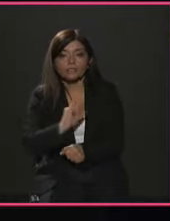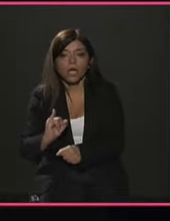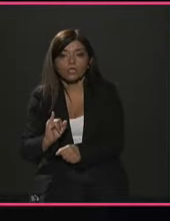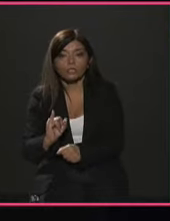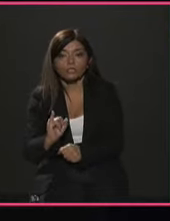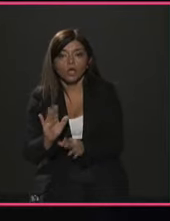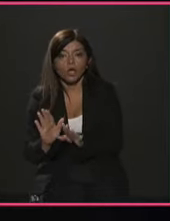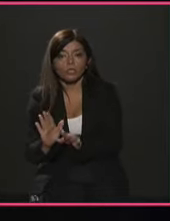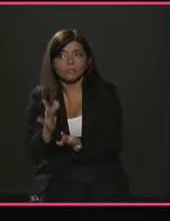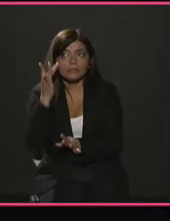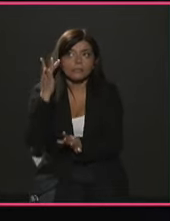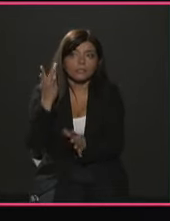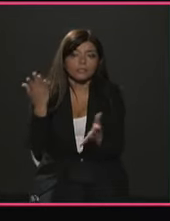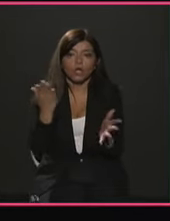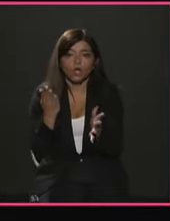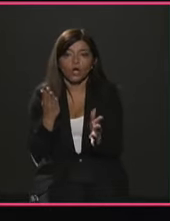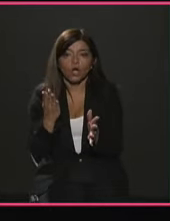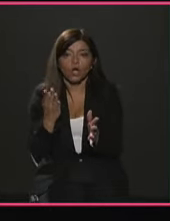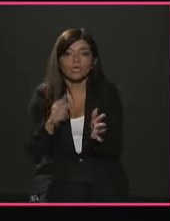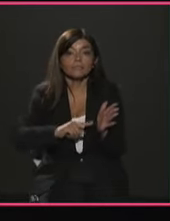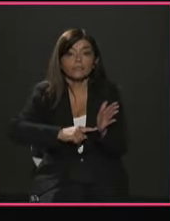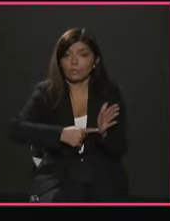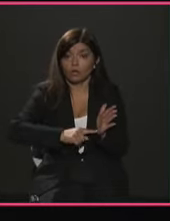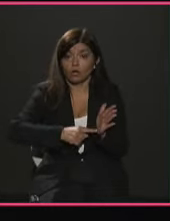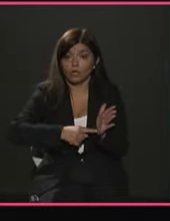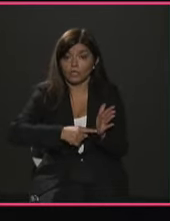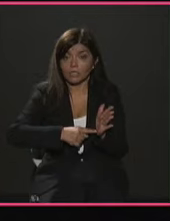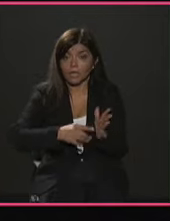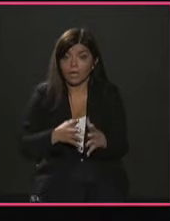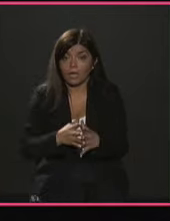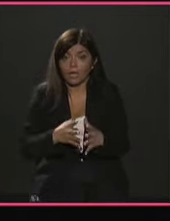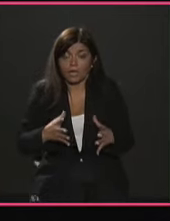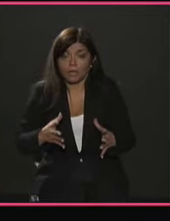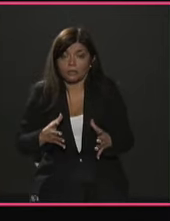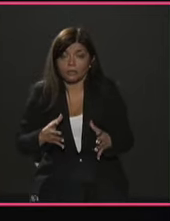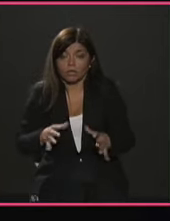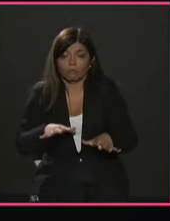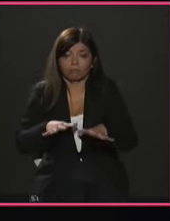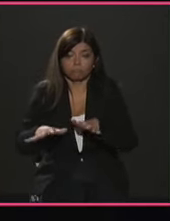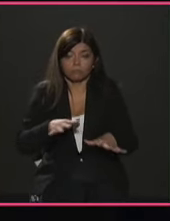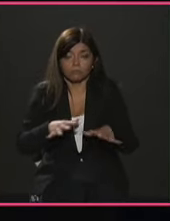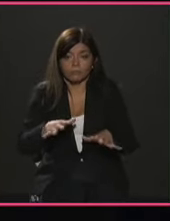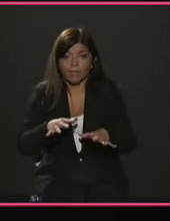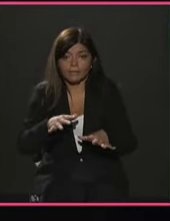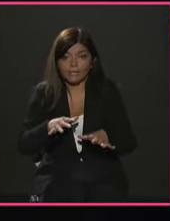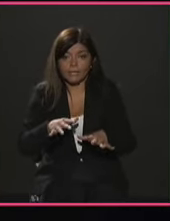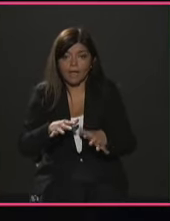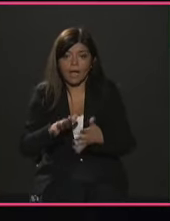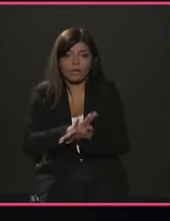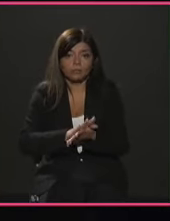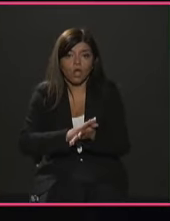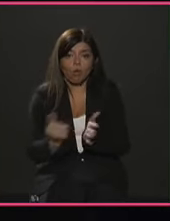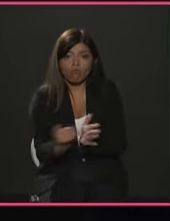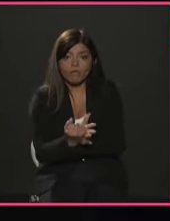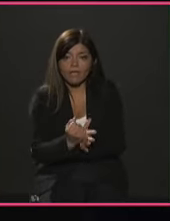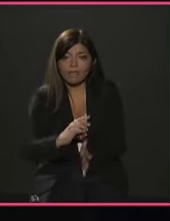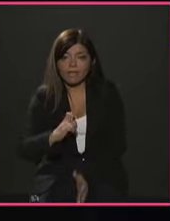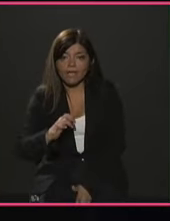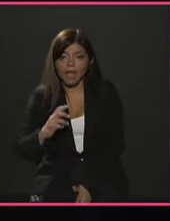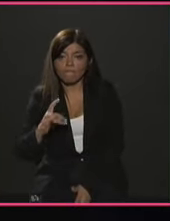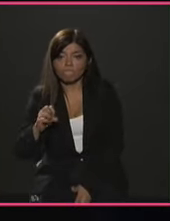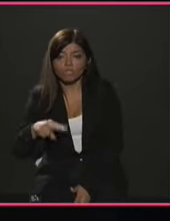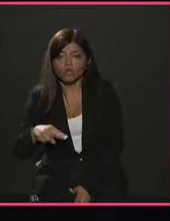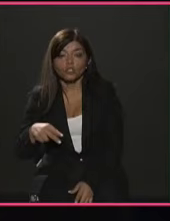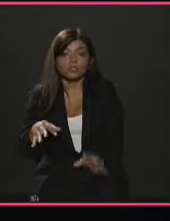ni artificial ni inteligencia es una tecnología con una enorme material de huella de carbono que también